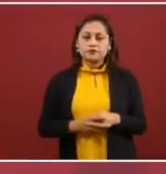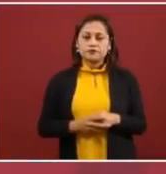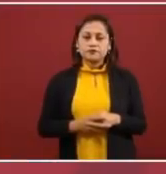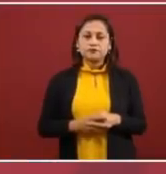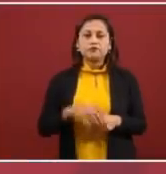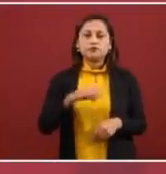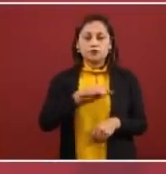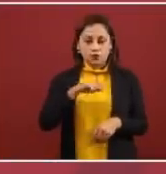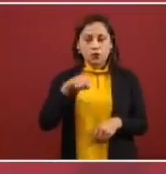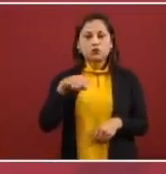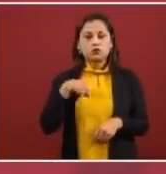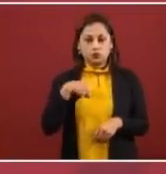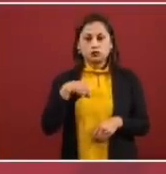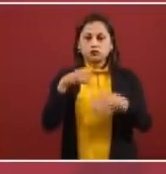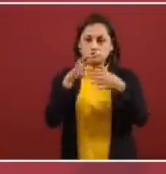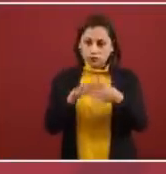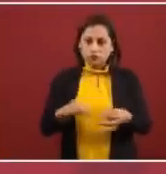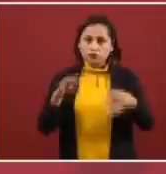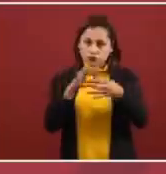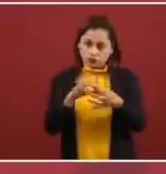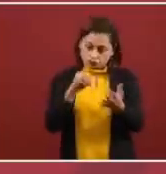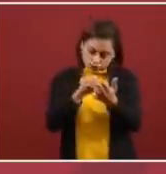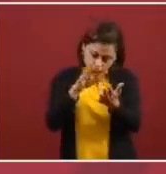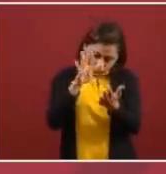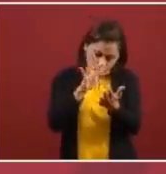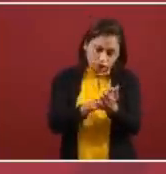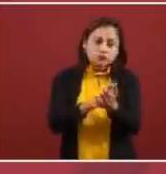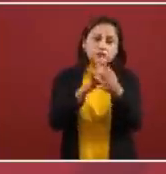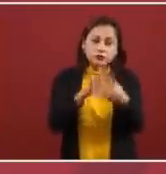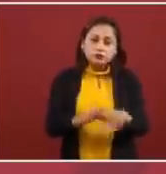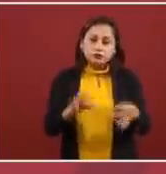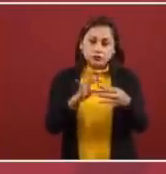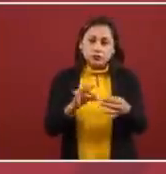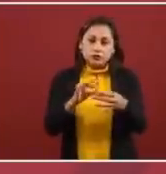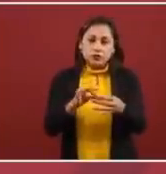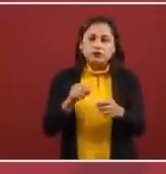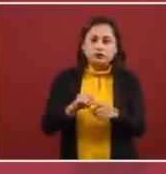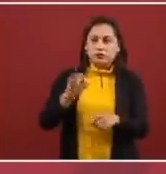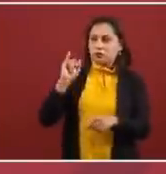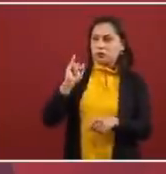fundamental el por qué se actúa de esta manera de esta forma